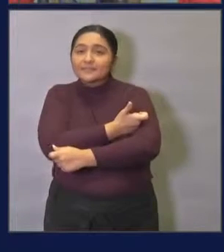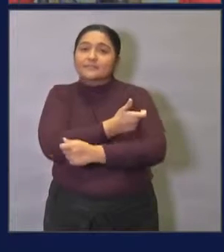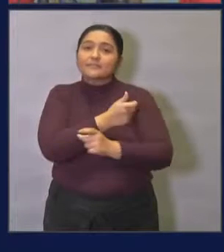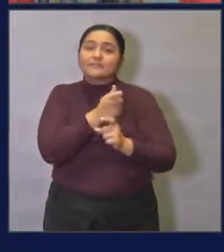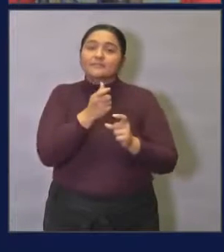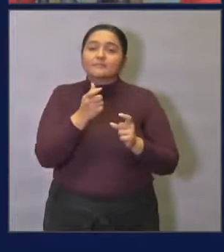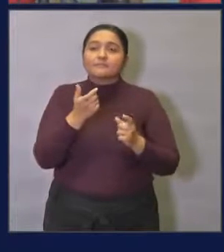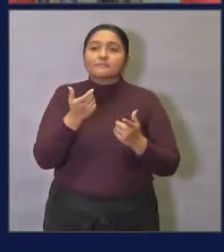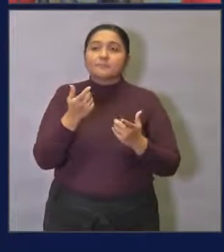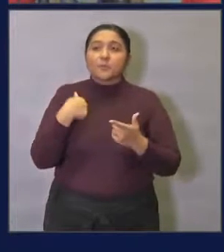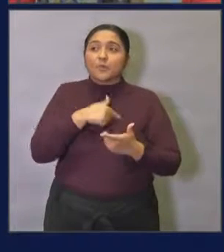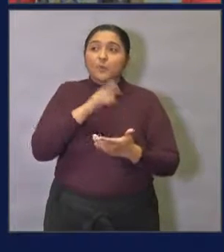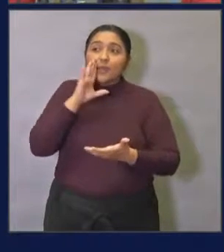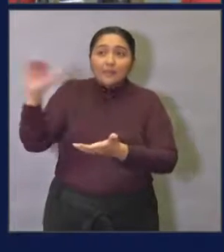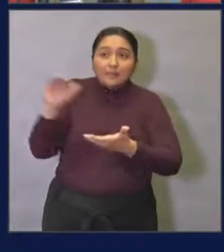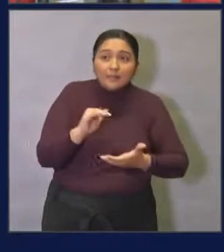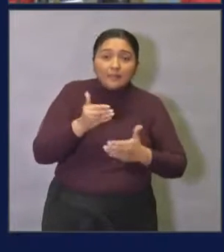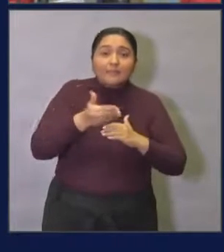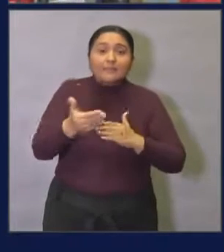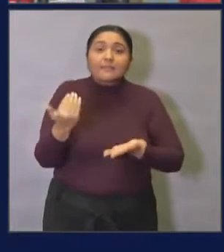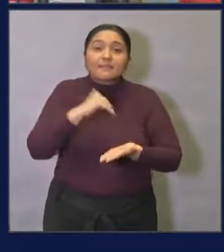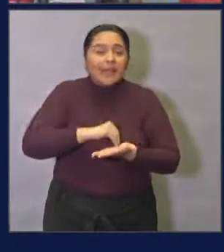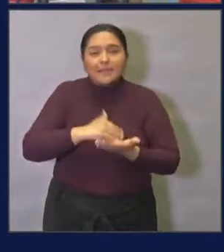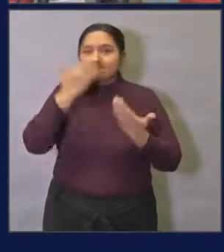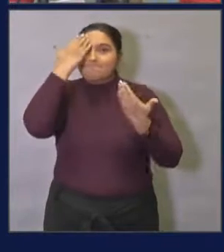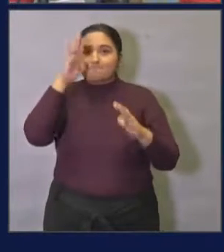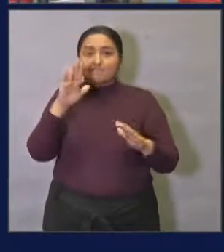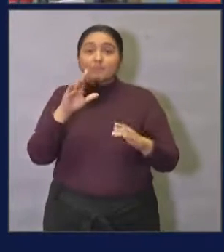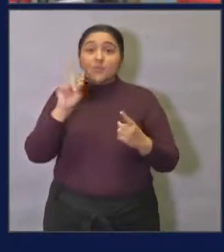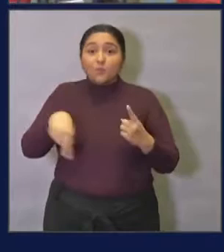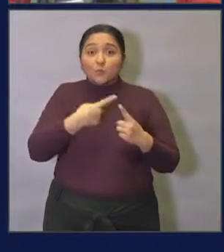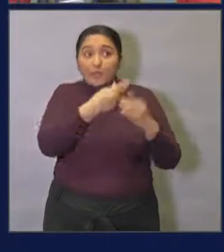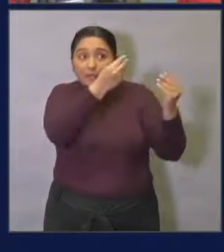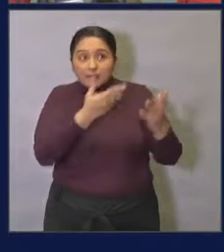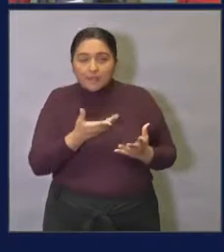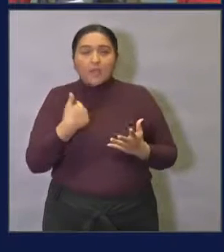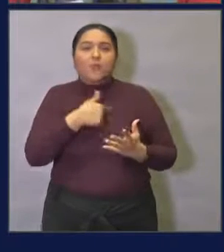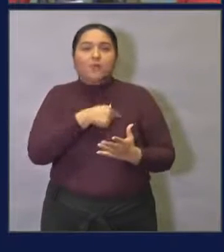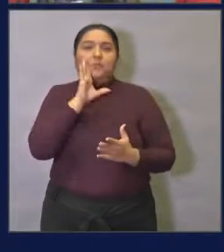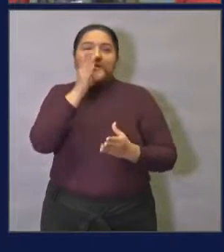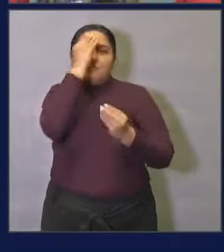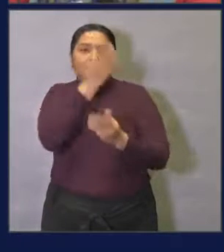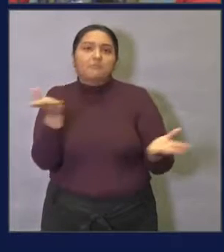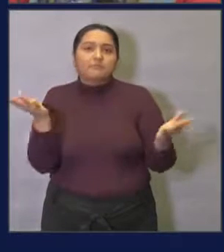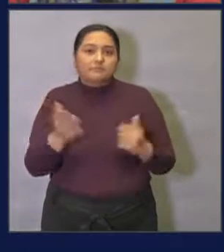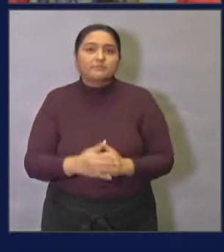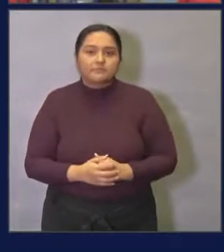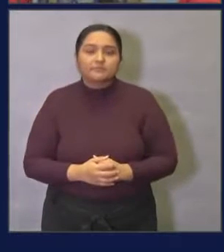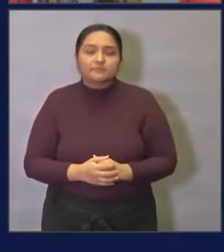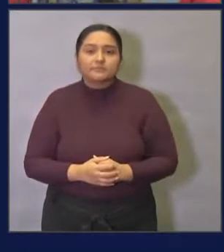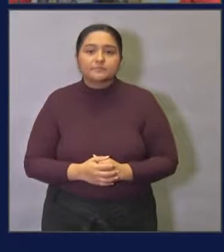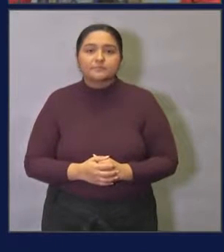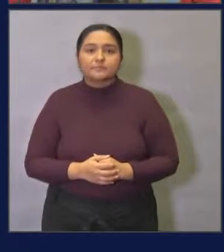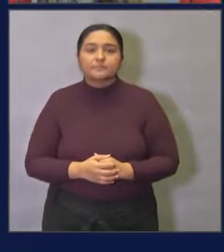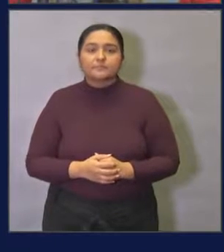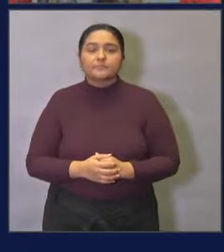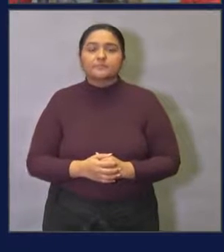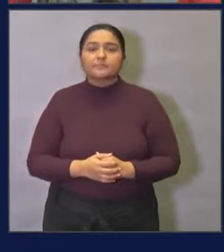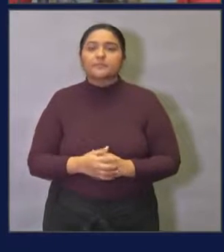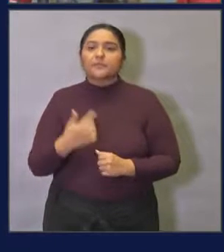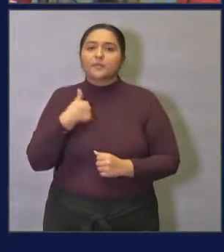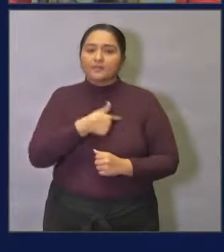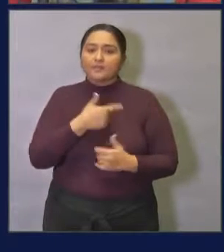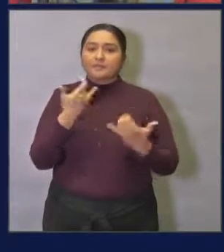en el próximo envío. Compartiremos esa información tan pronto como la tengamos. Y continuaremos